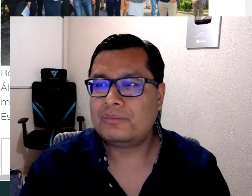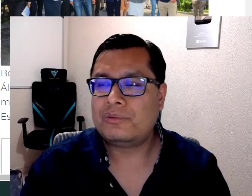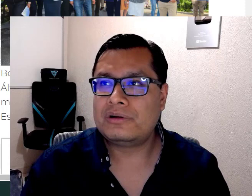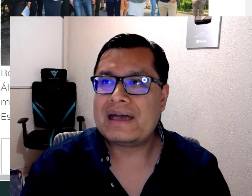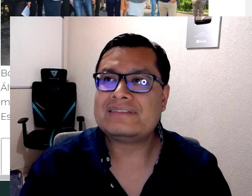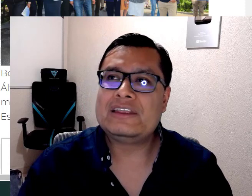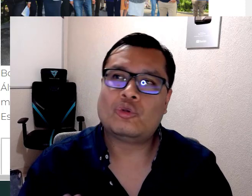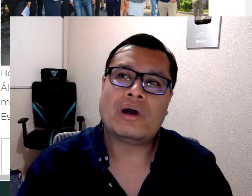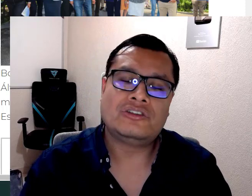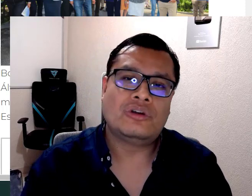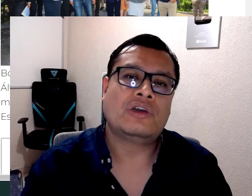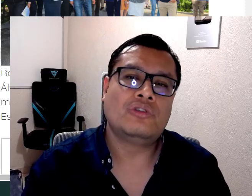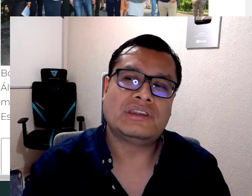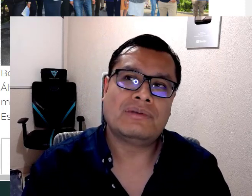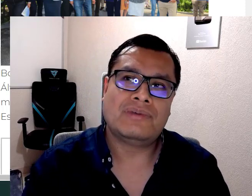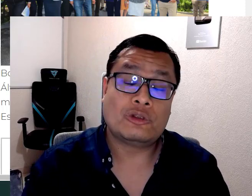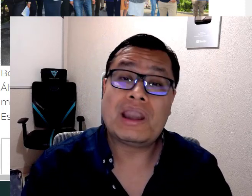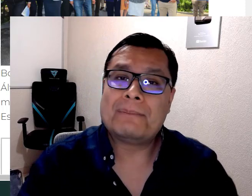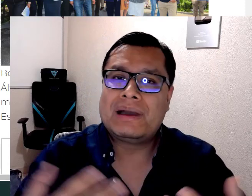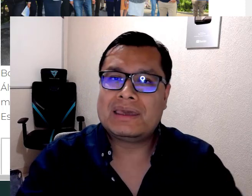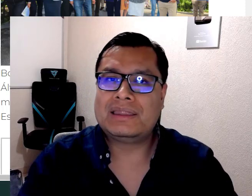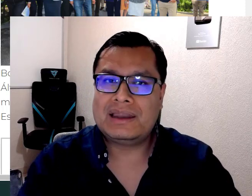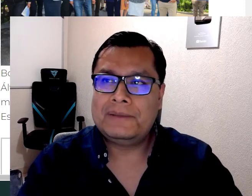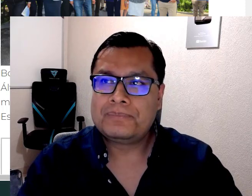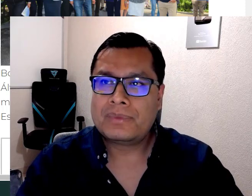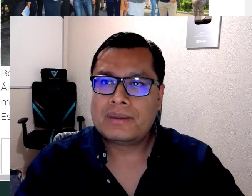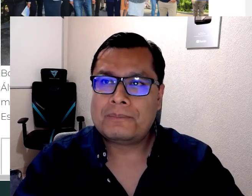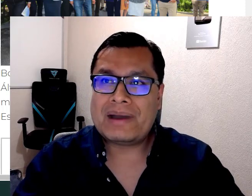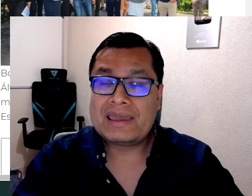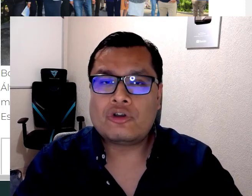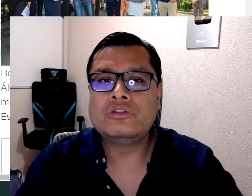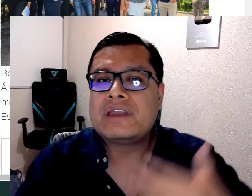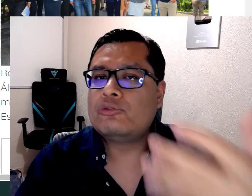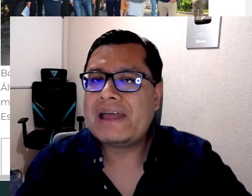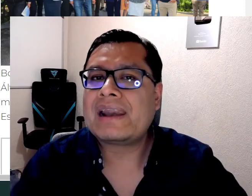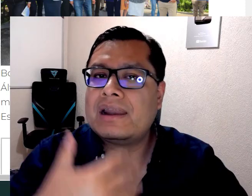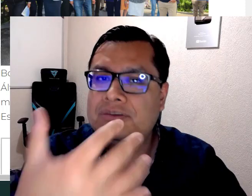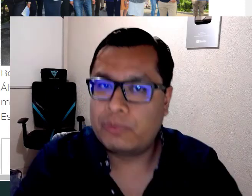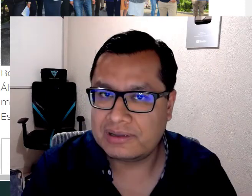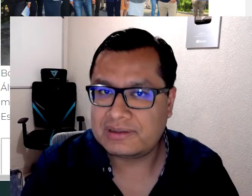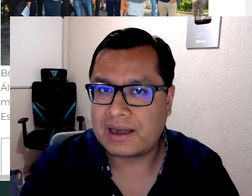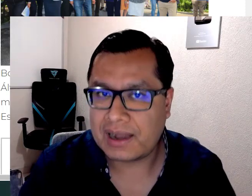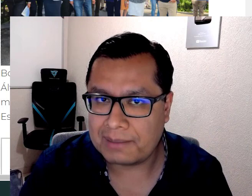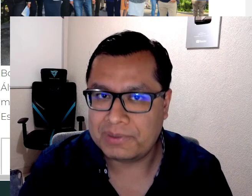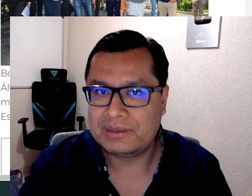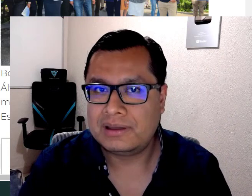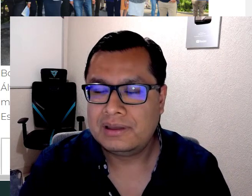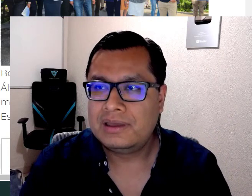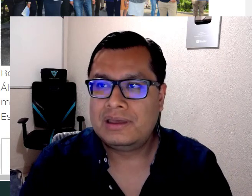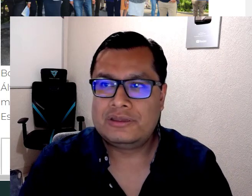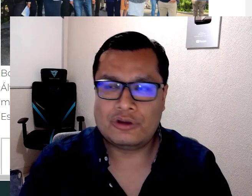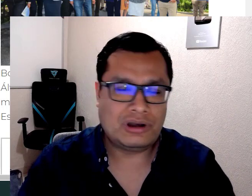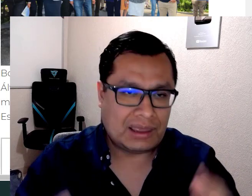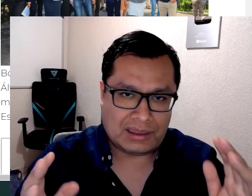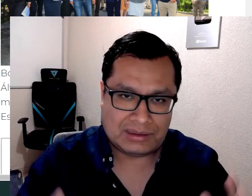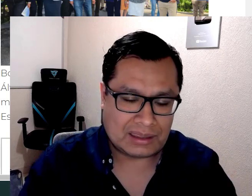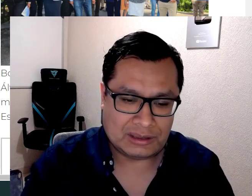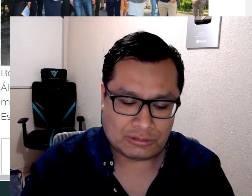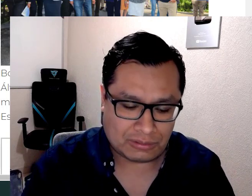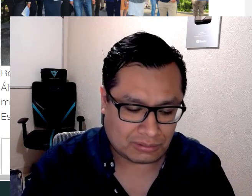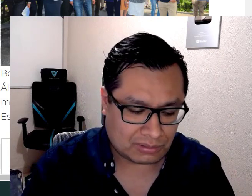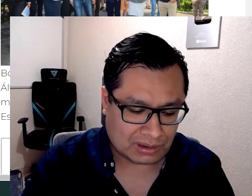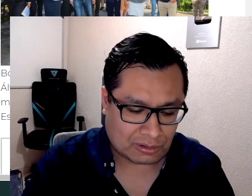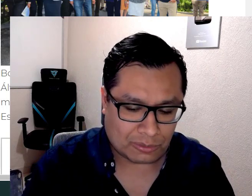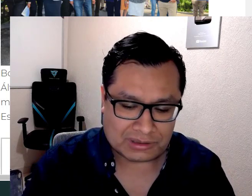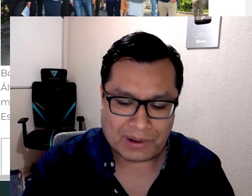llevar como la situación que uno está viviendo a la mañanera para encontrar una respuesta rápida yo le he